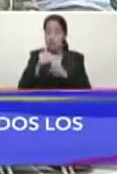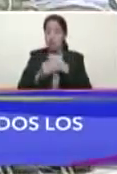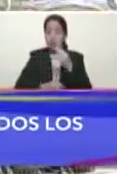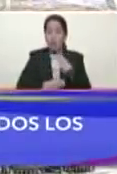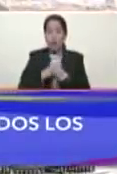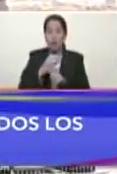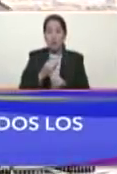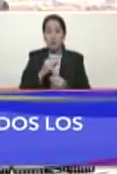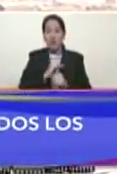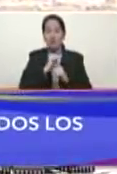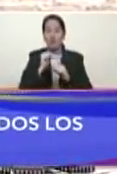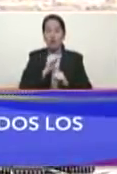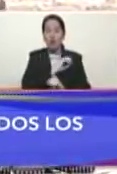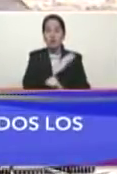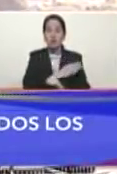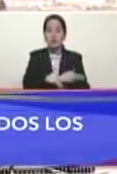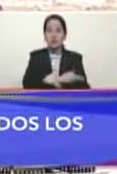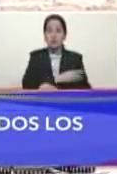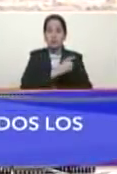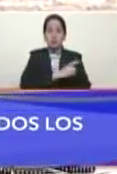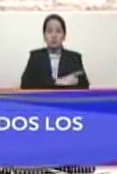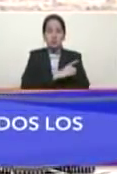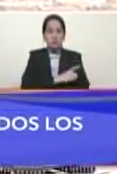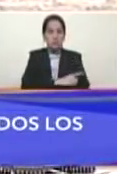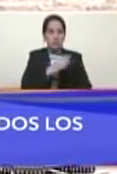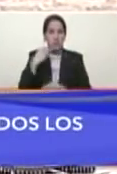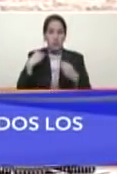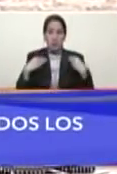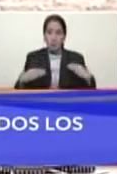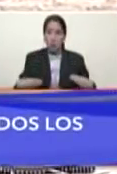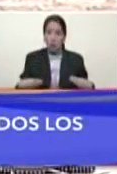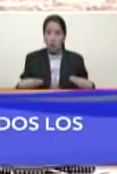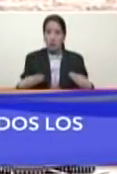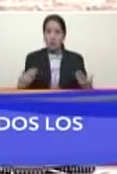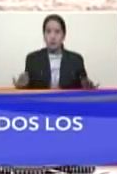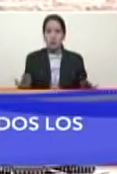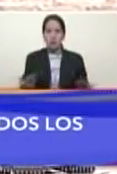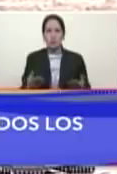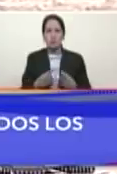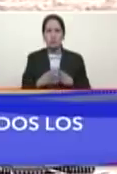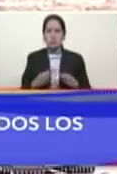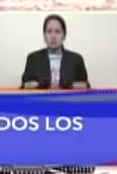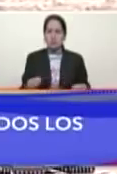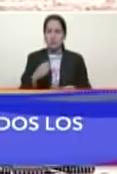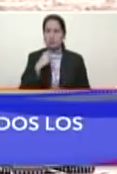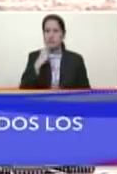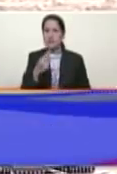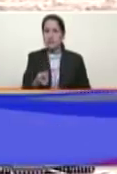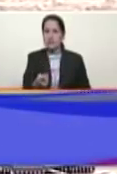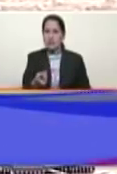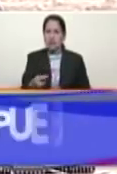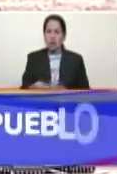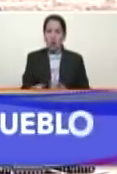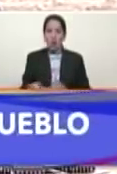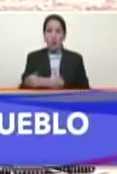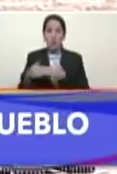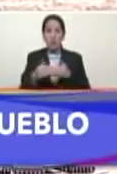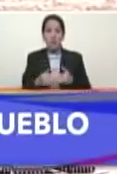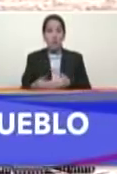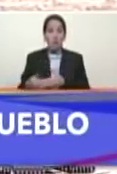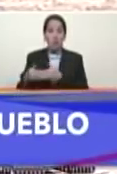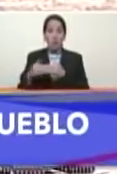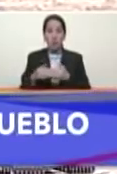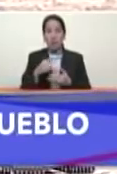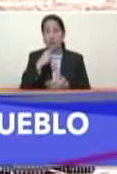la disciplina, la unión, la moral combativa y para decirle al imperialismo: aquí tenemos una